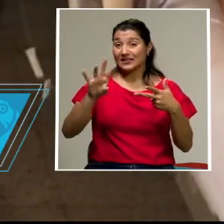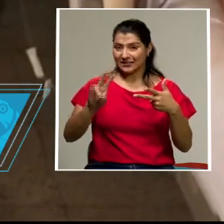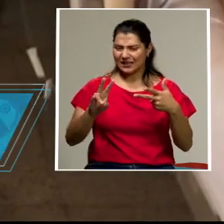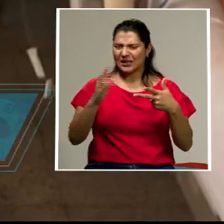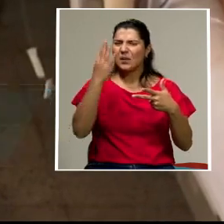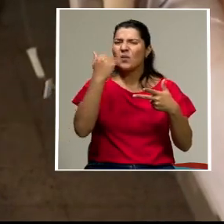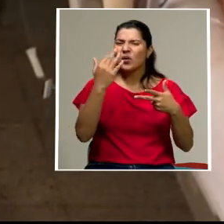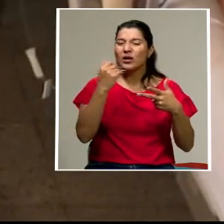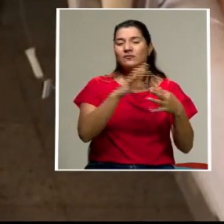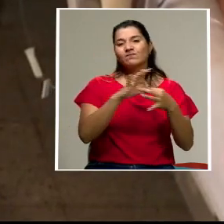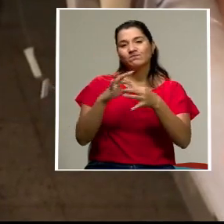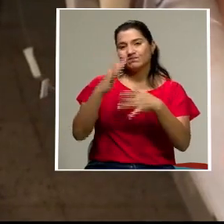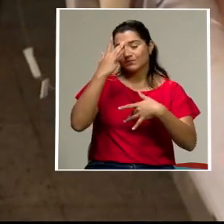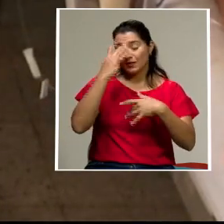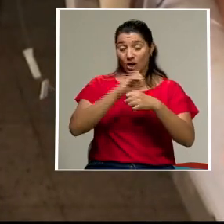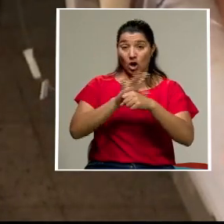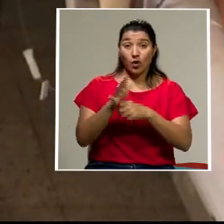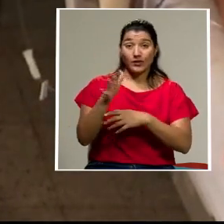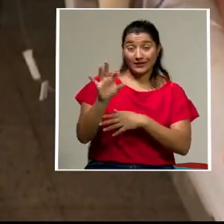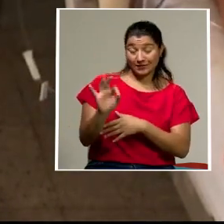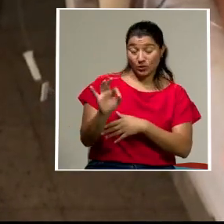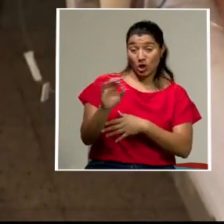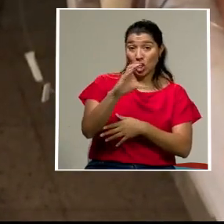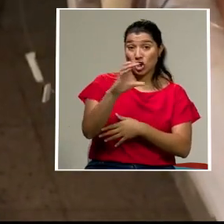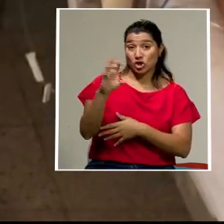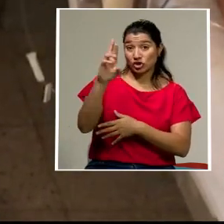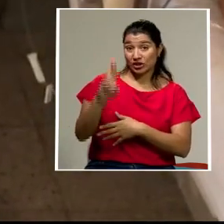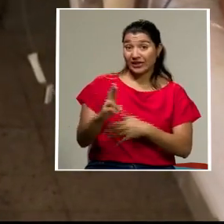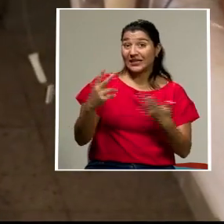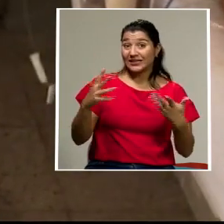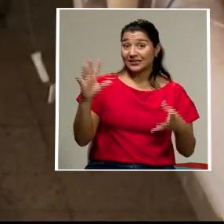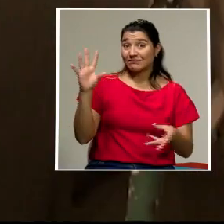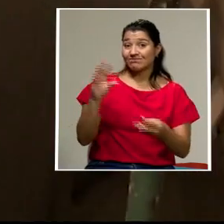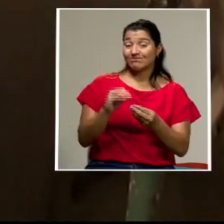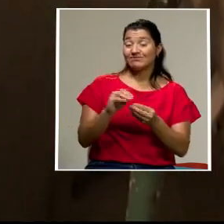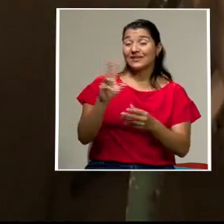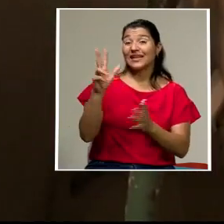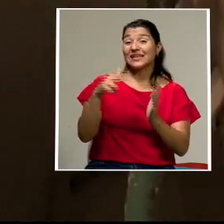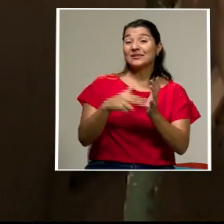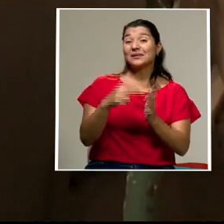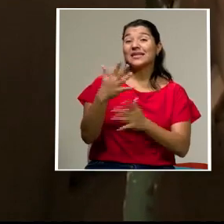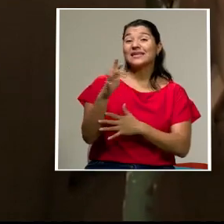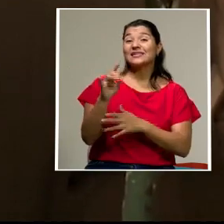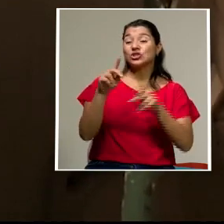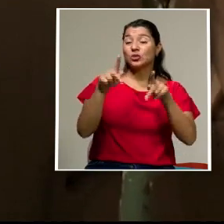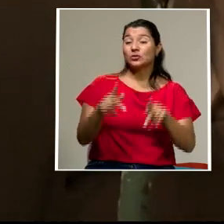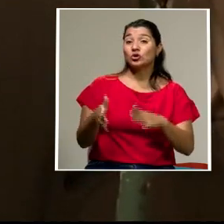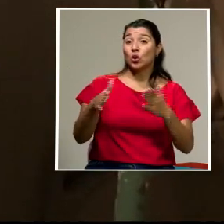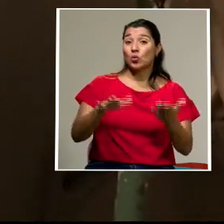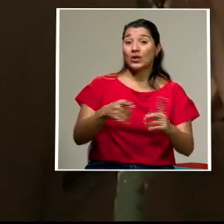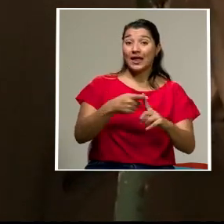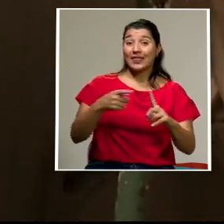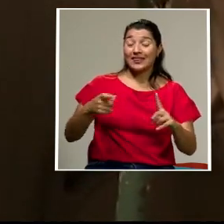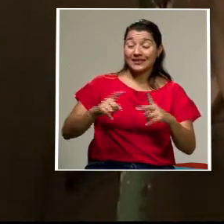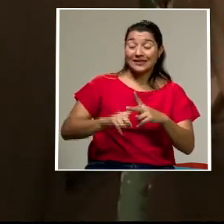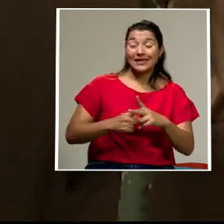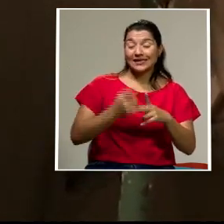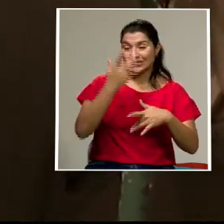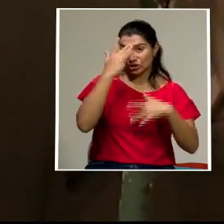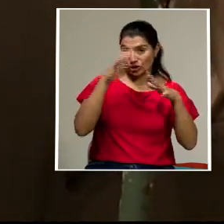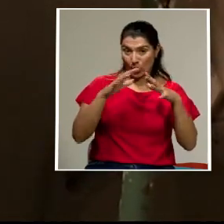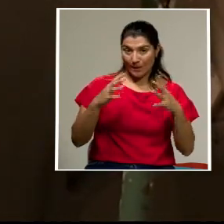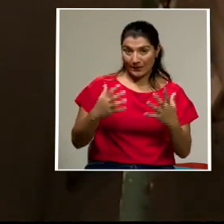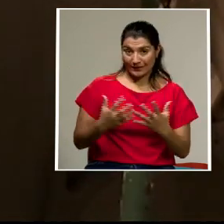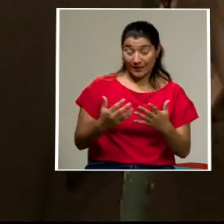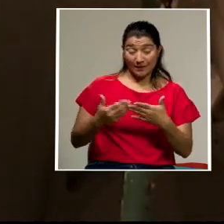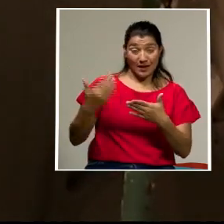con la COVID-19. Con ello, el país llega a la lamentable suma de 3.018 fallecimientos desde que inició la pandemia el pasado 6